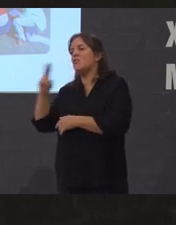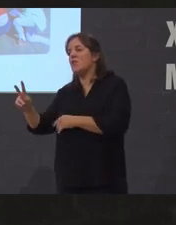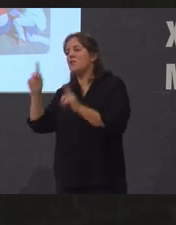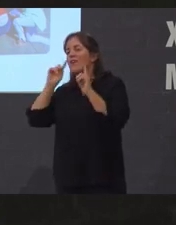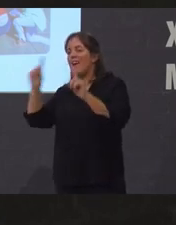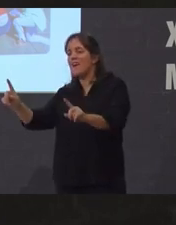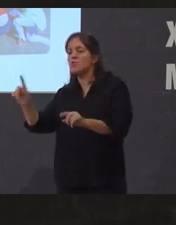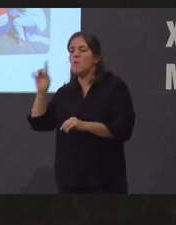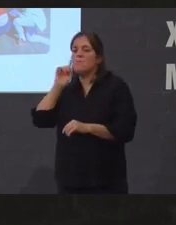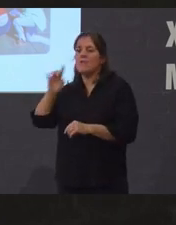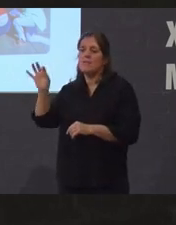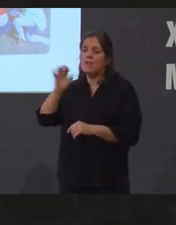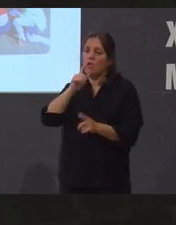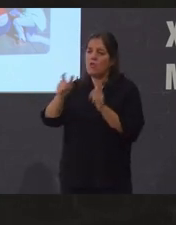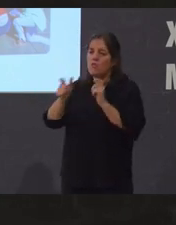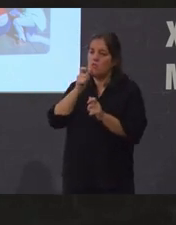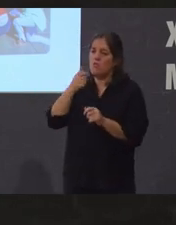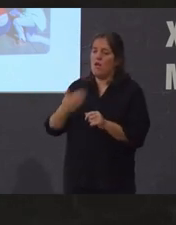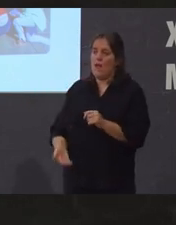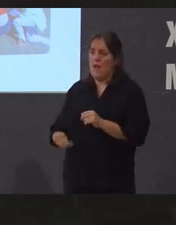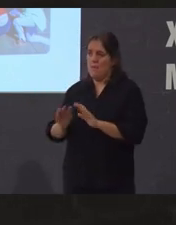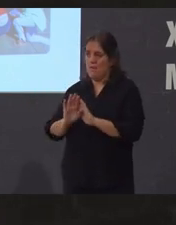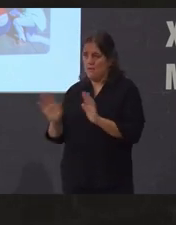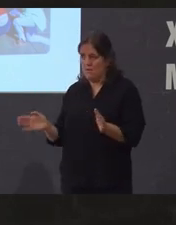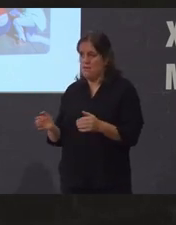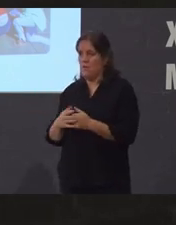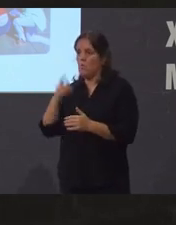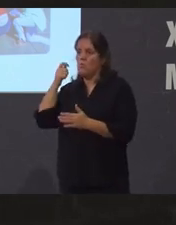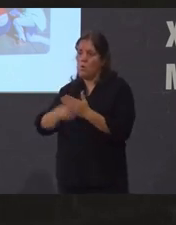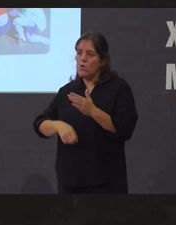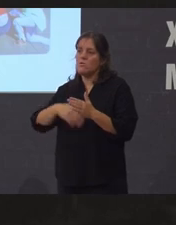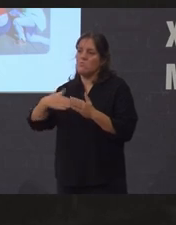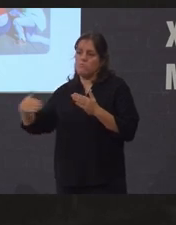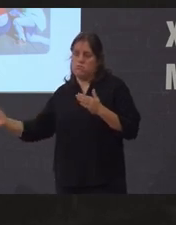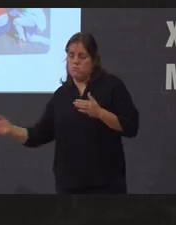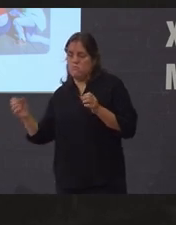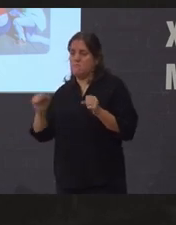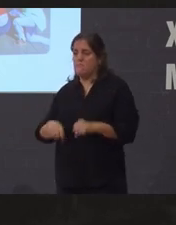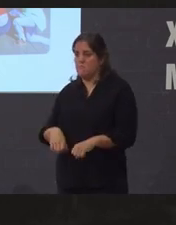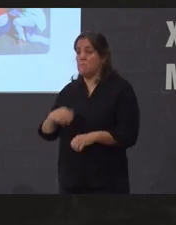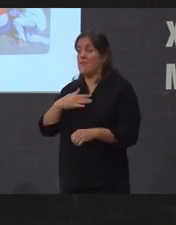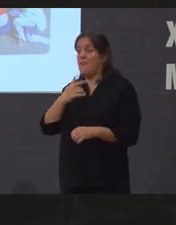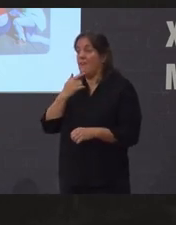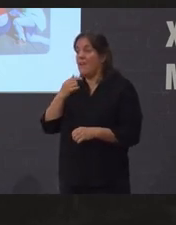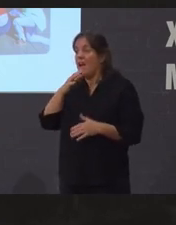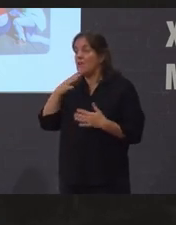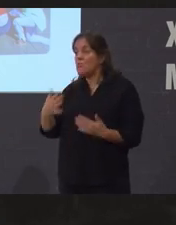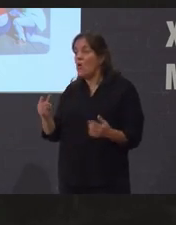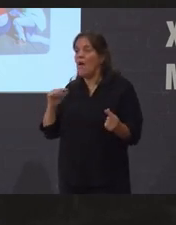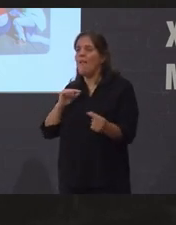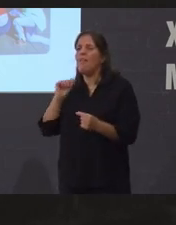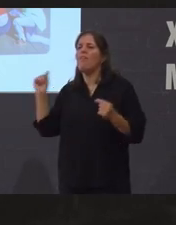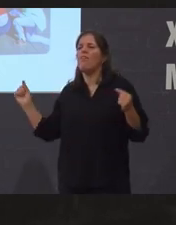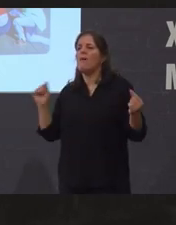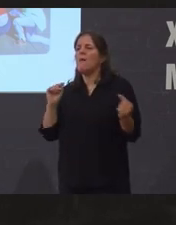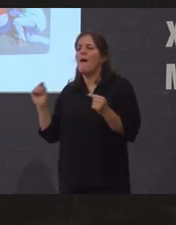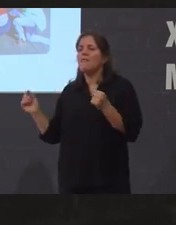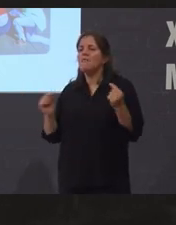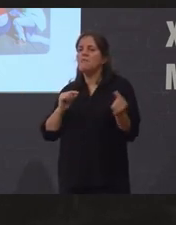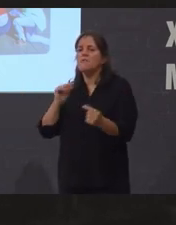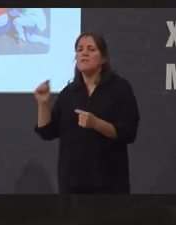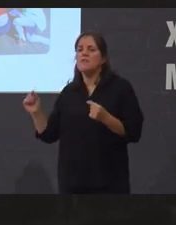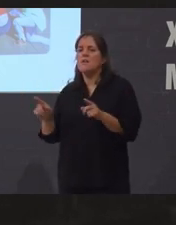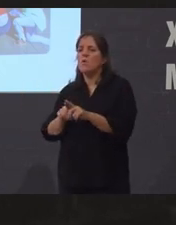a calumnia ou injuria fueran graves. E é multa, tal cual. O que están agora debatindo, se